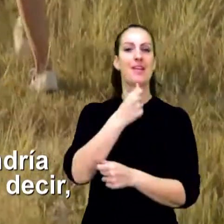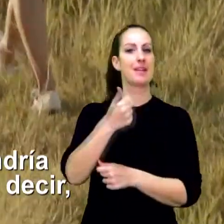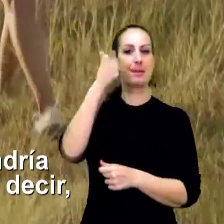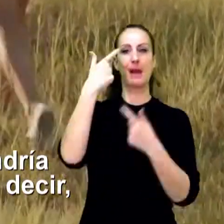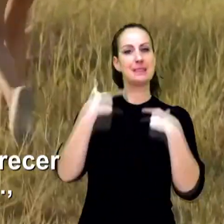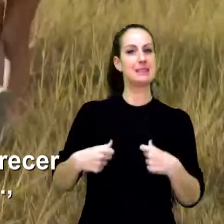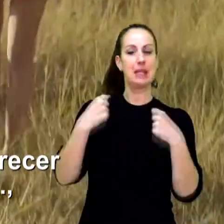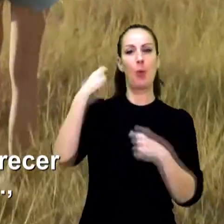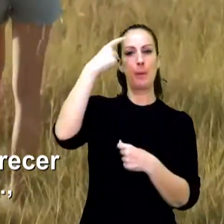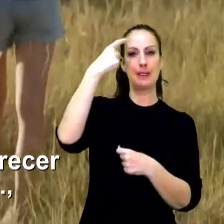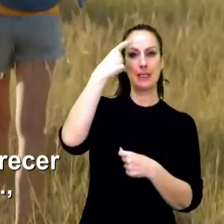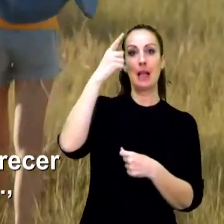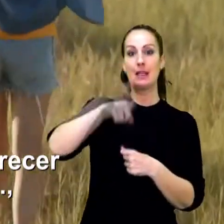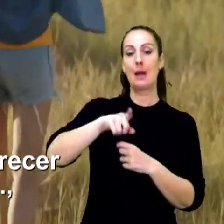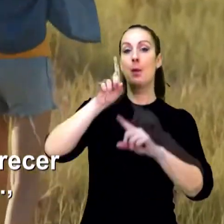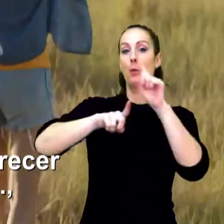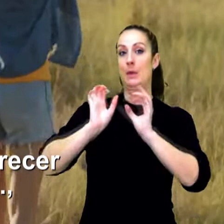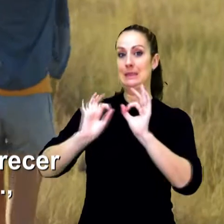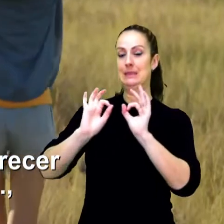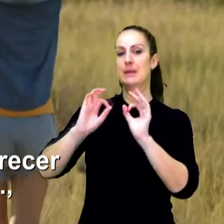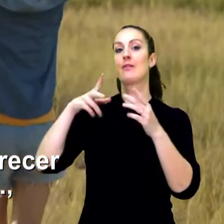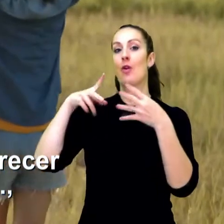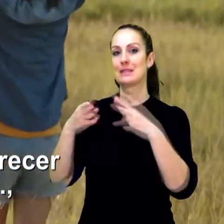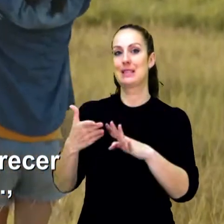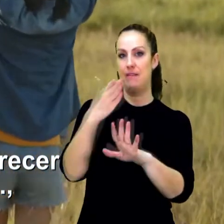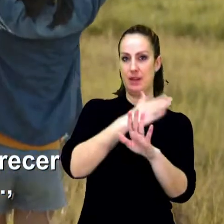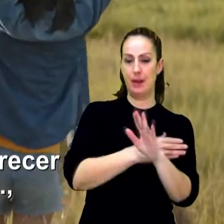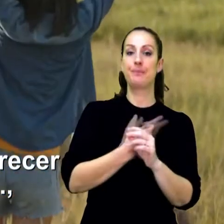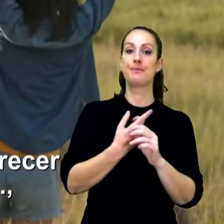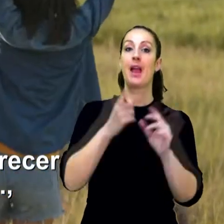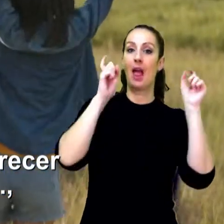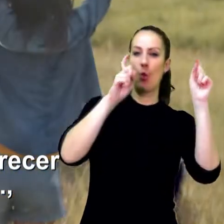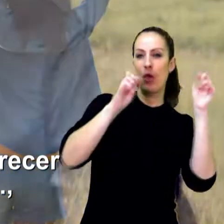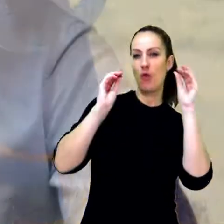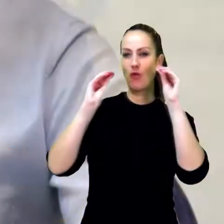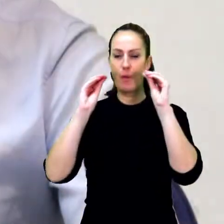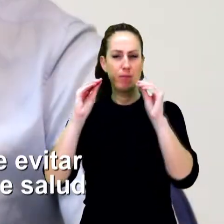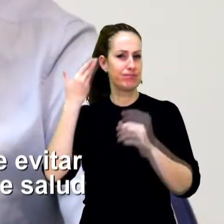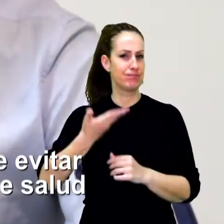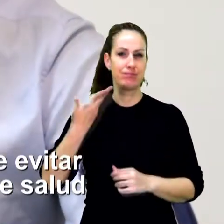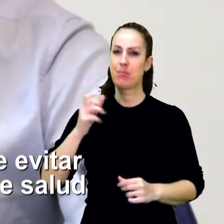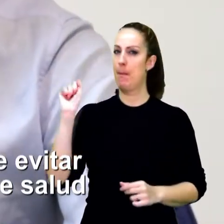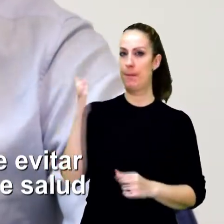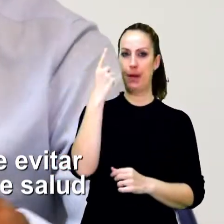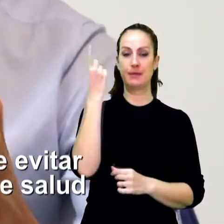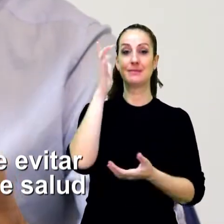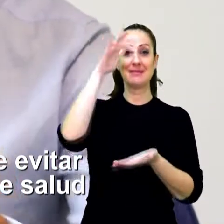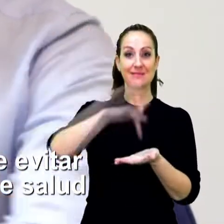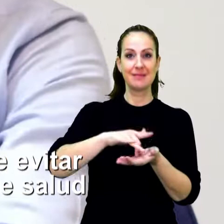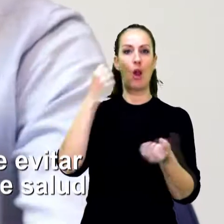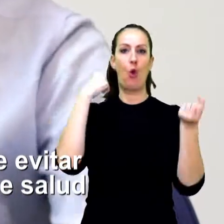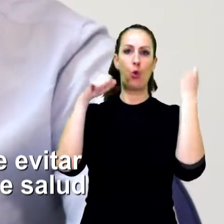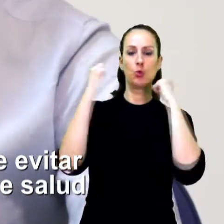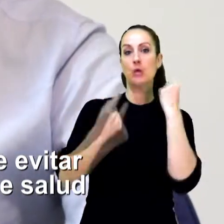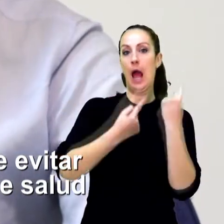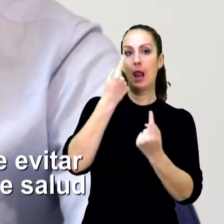prisma positivo, es decir, la familia tiene un papel que puede favorecer o que puede evitar el que aparezcan determinados, que puede favorecer la salud y que